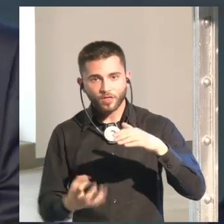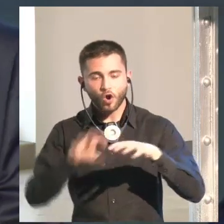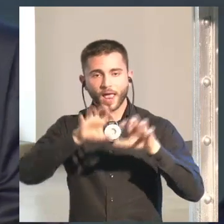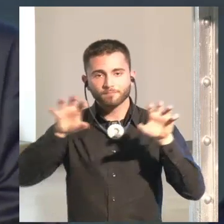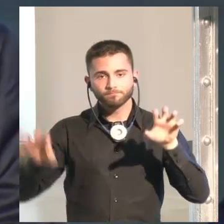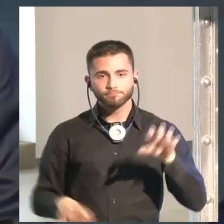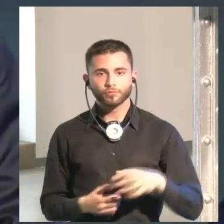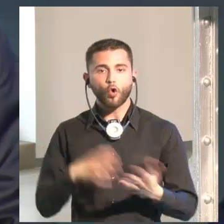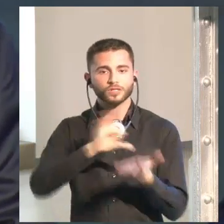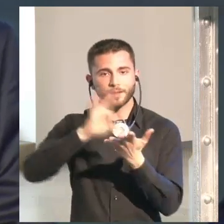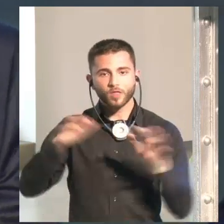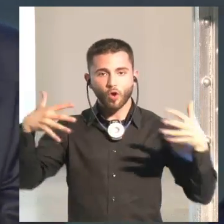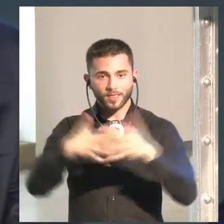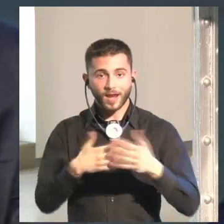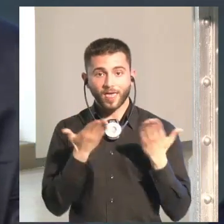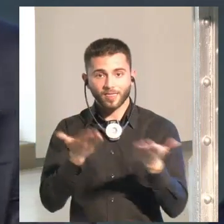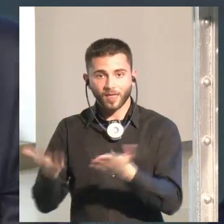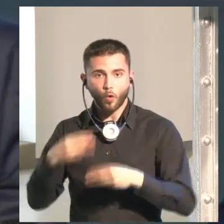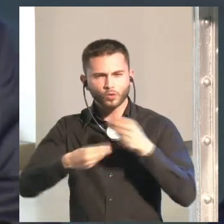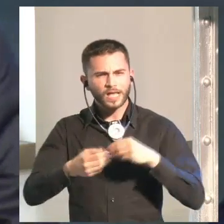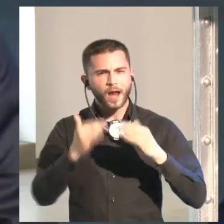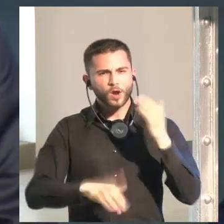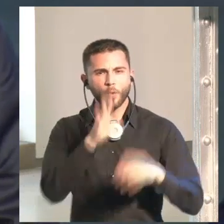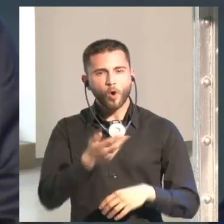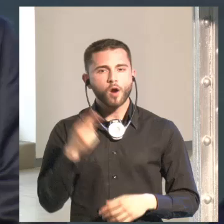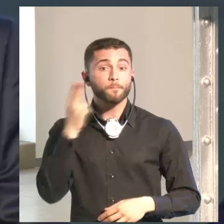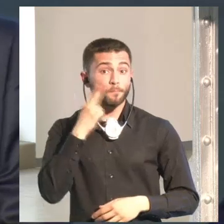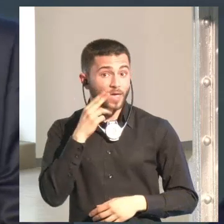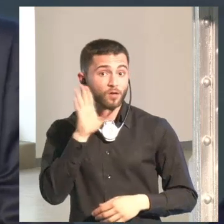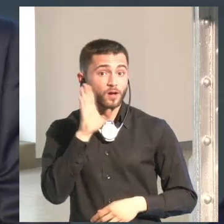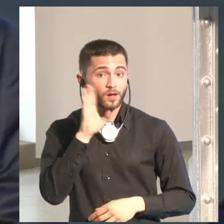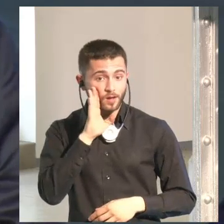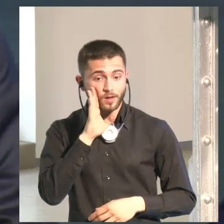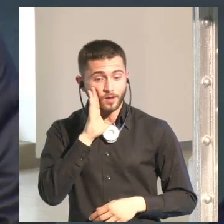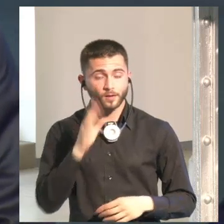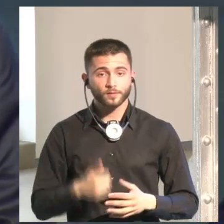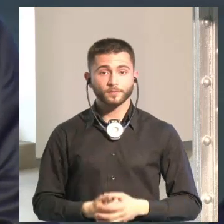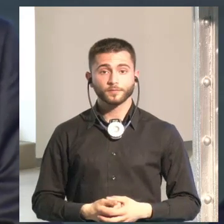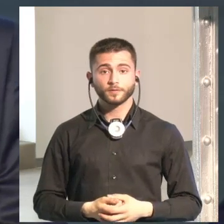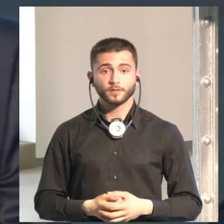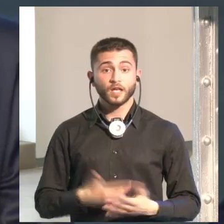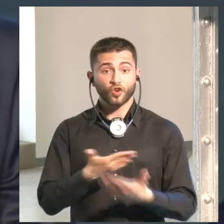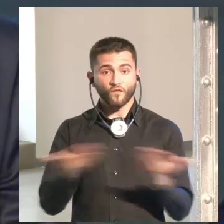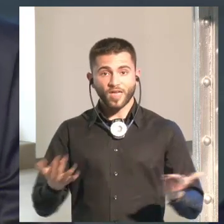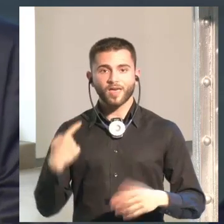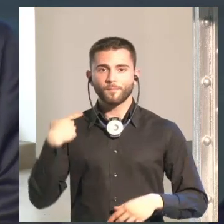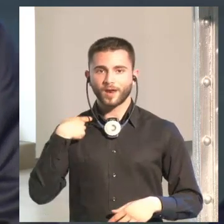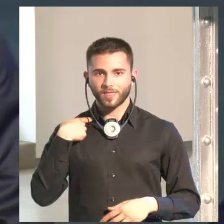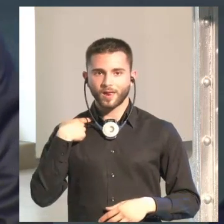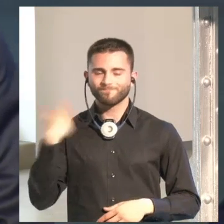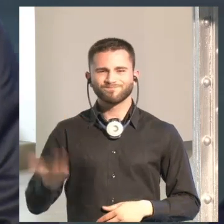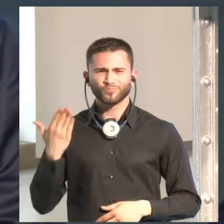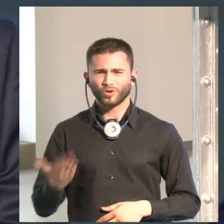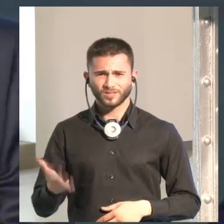ofrecen sobre Internet, justamente por estos temores? La pérdida de confianza puede ser muy grave para el desarrollo del